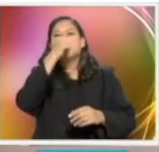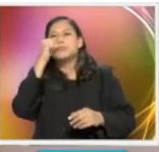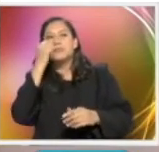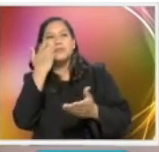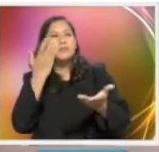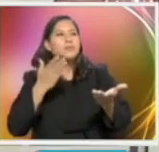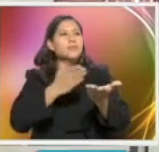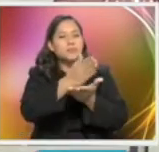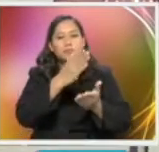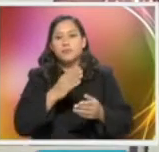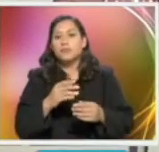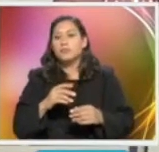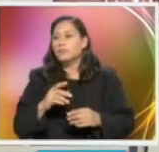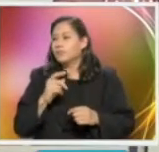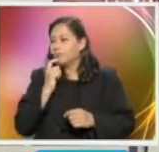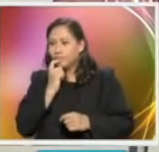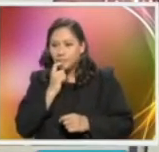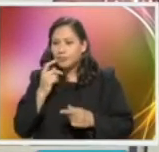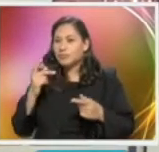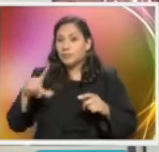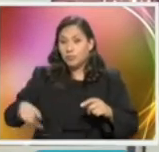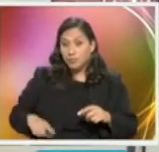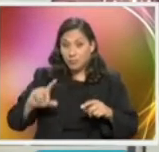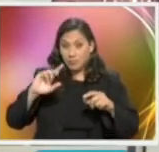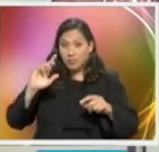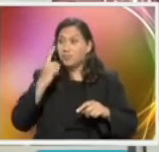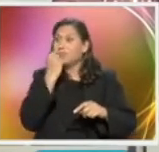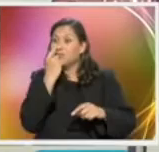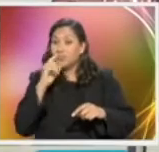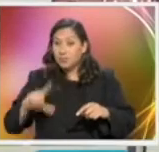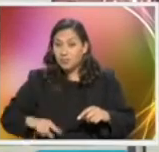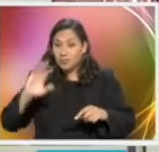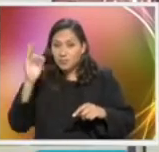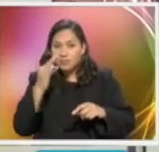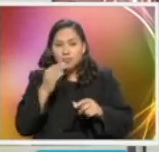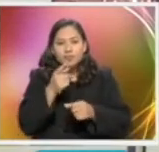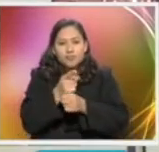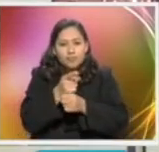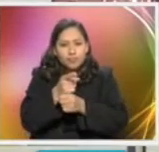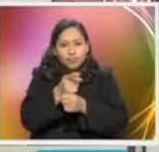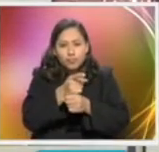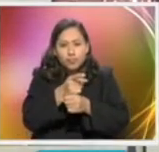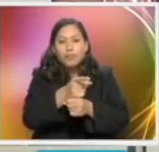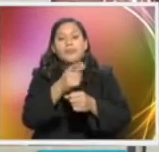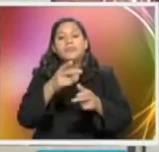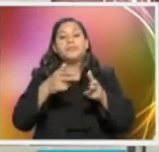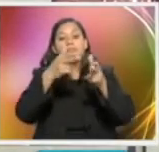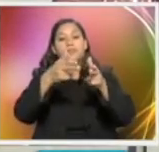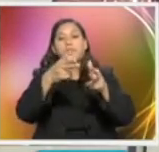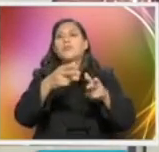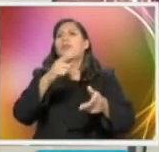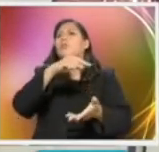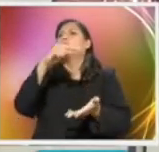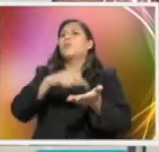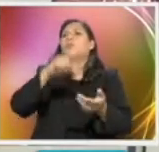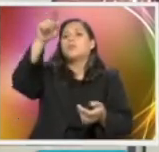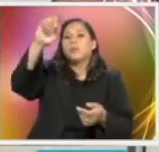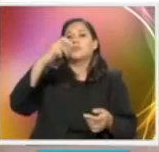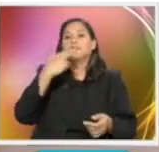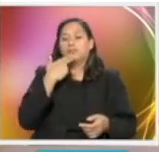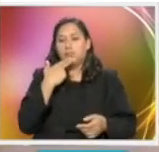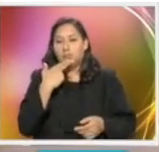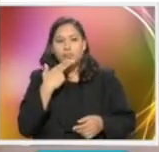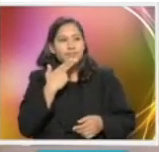Y entonces los federales están ahí y mandan un convoy militar en el tren rumbo a algún lugar de Chihuahua.